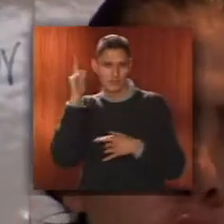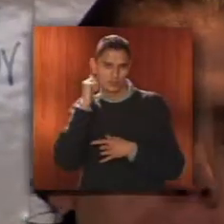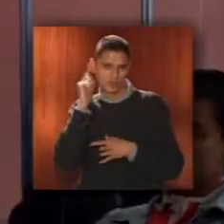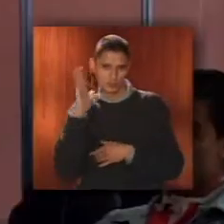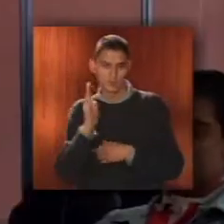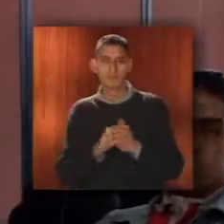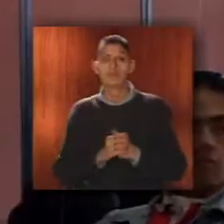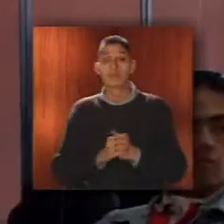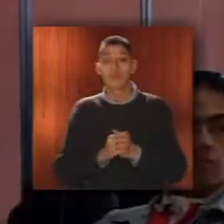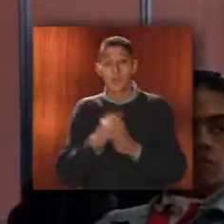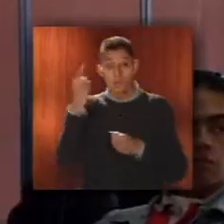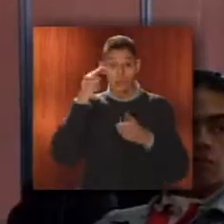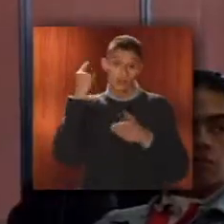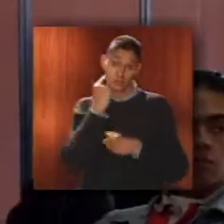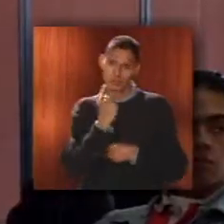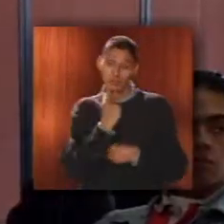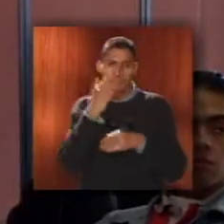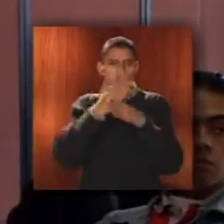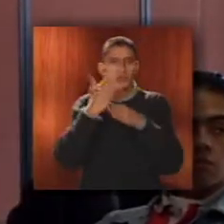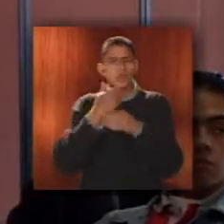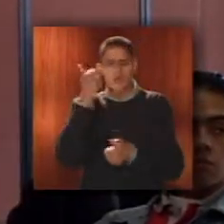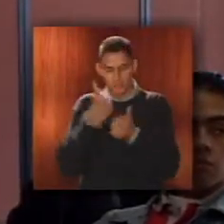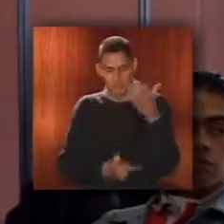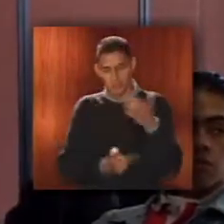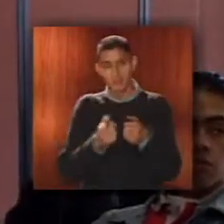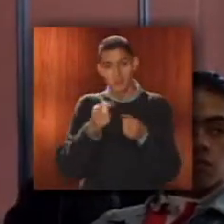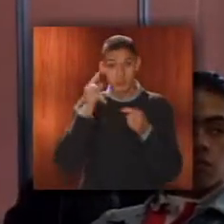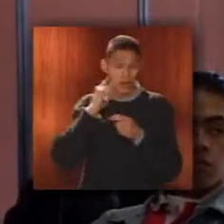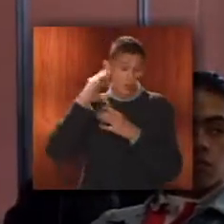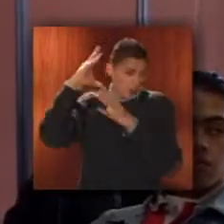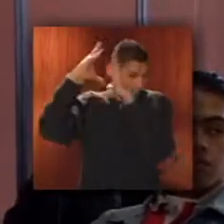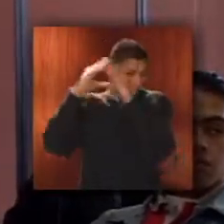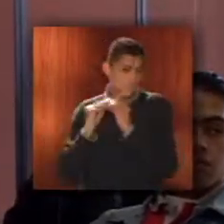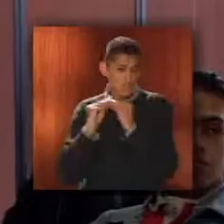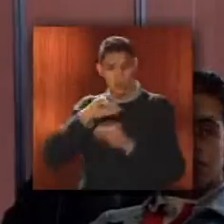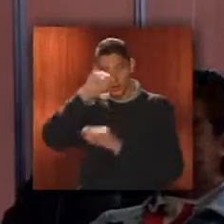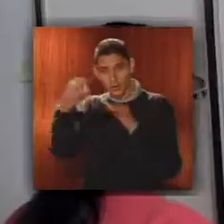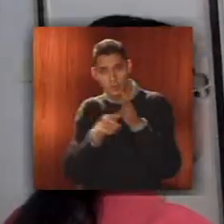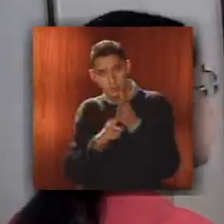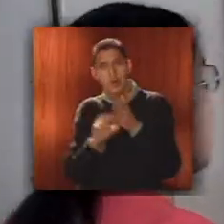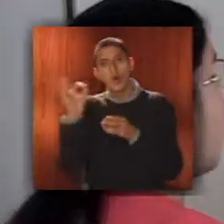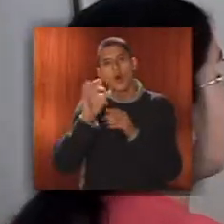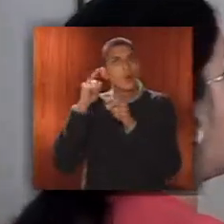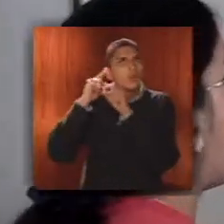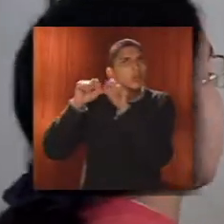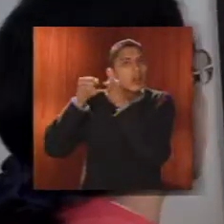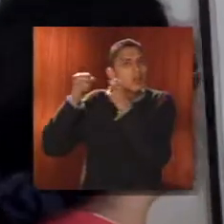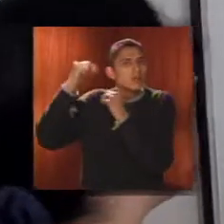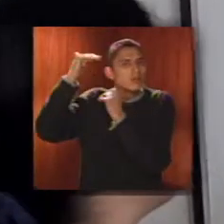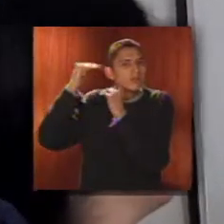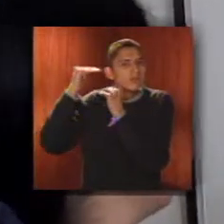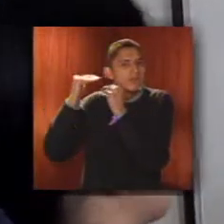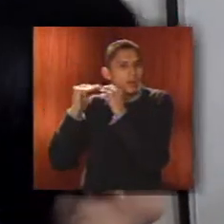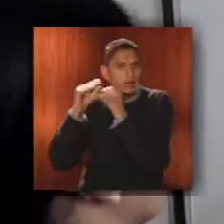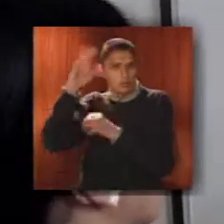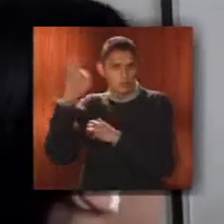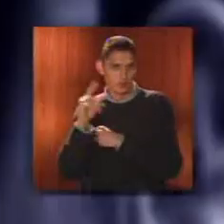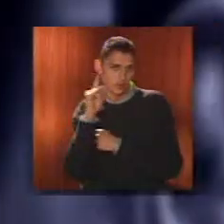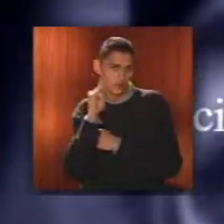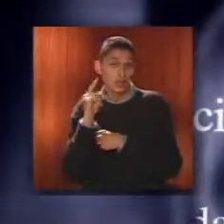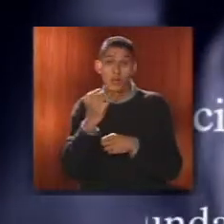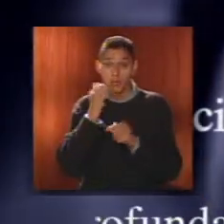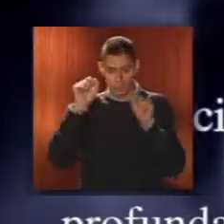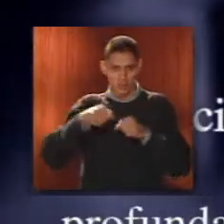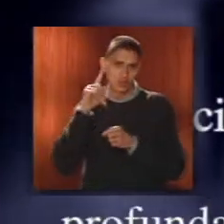entre otras. Las limitaciones auditivas van desde la pérdida total de este sentido hasta daños que disminuyen su capacidad.